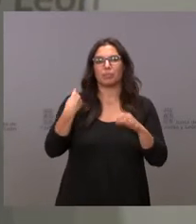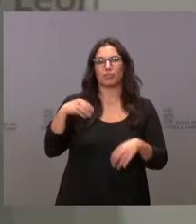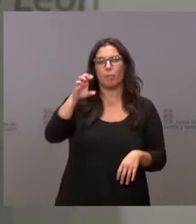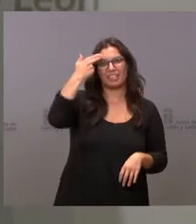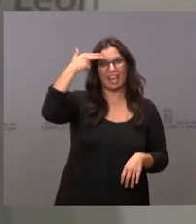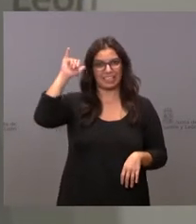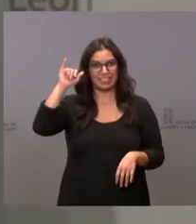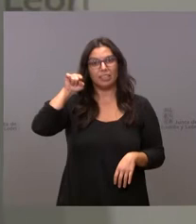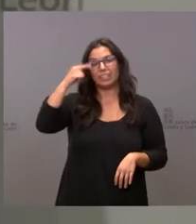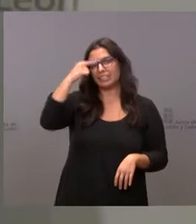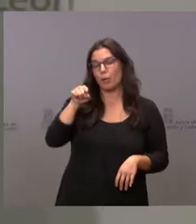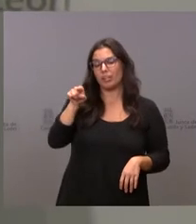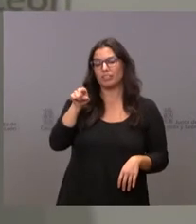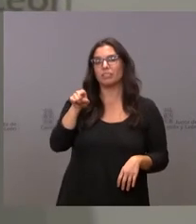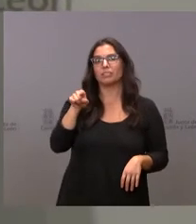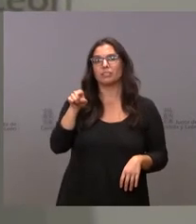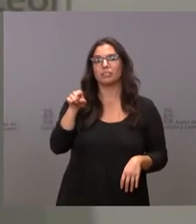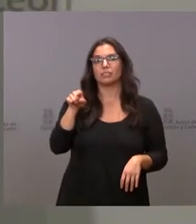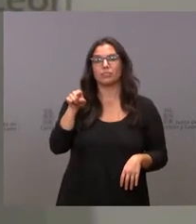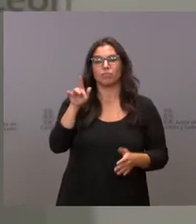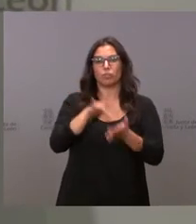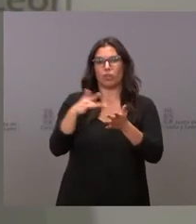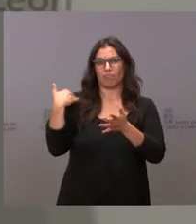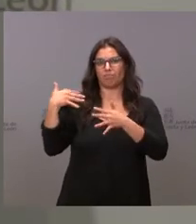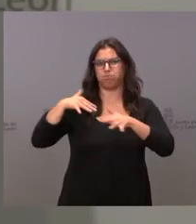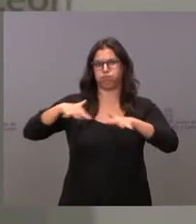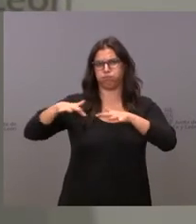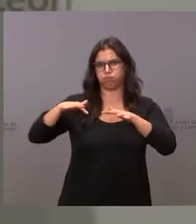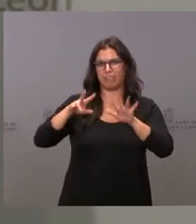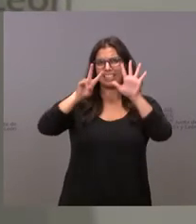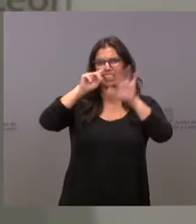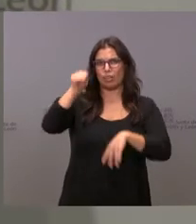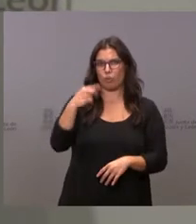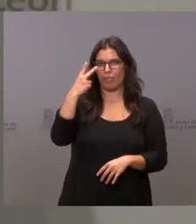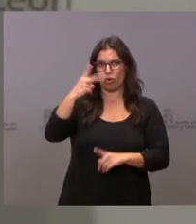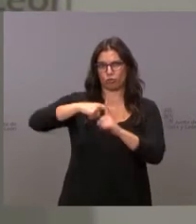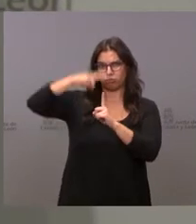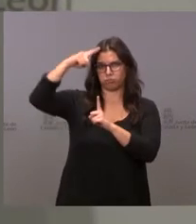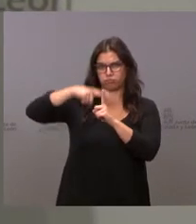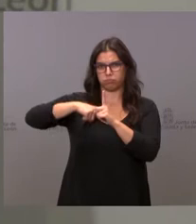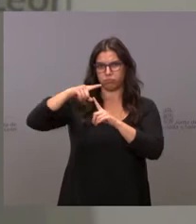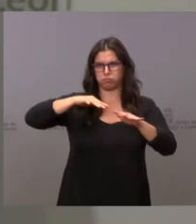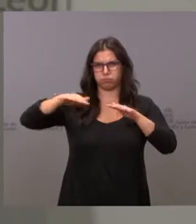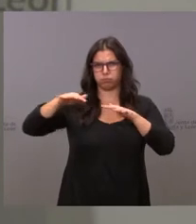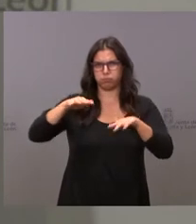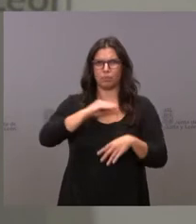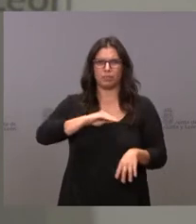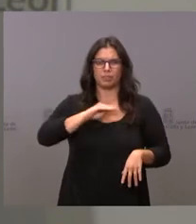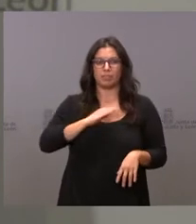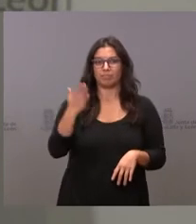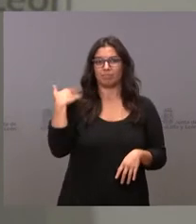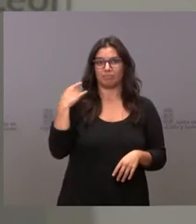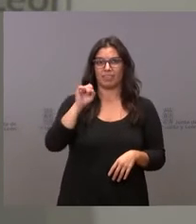ustedes que se sufrió un terremoto de 7,2 en la escala de Richter el pasado 14 de